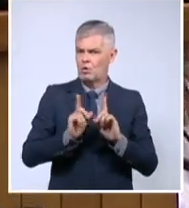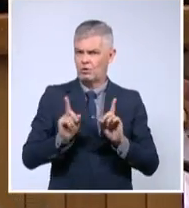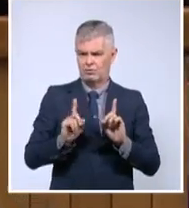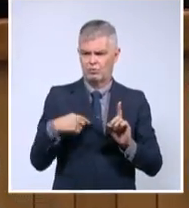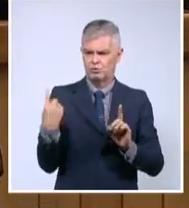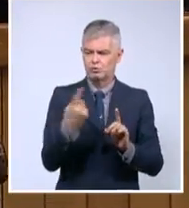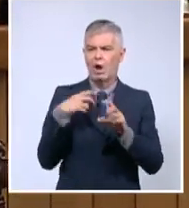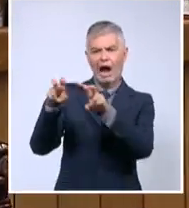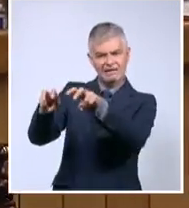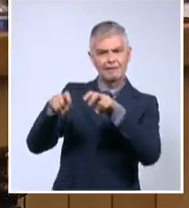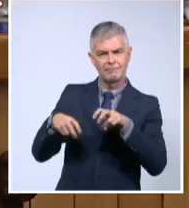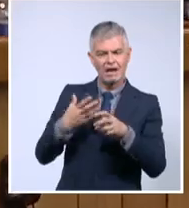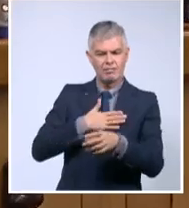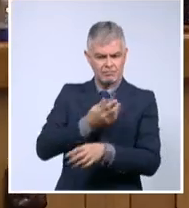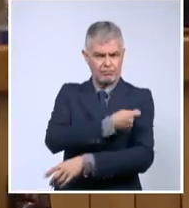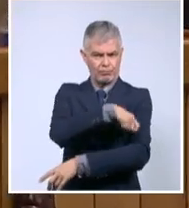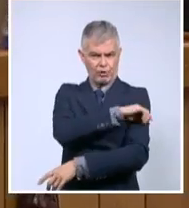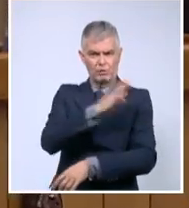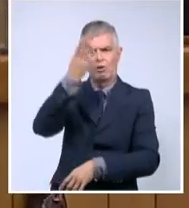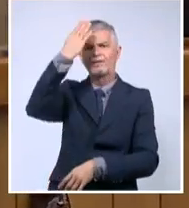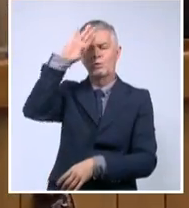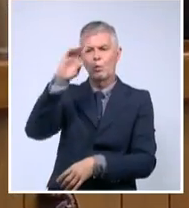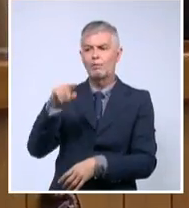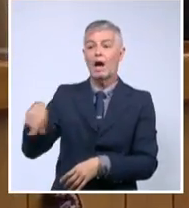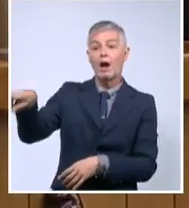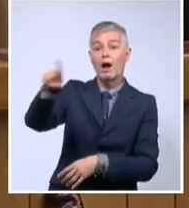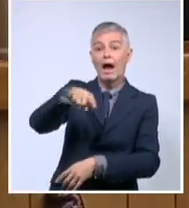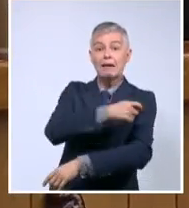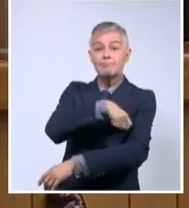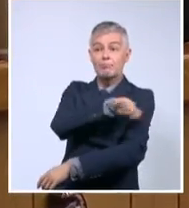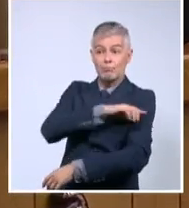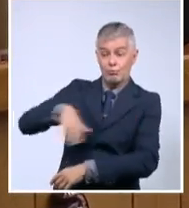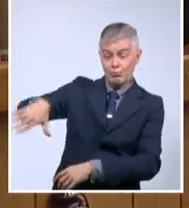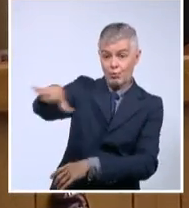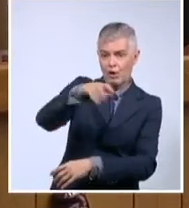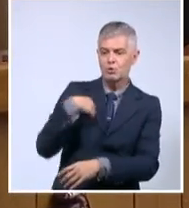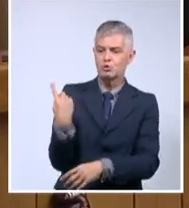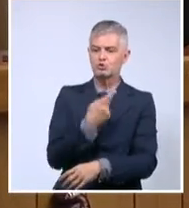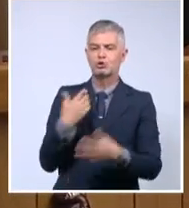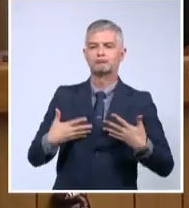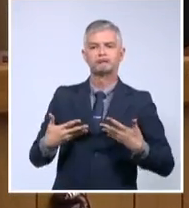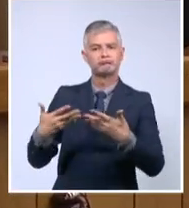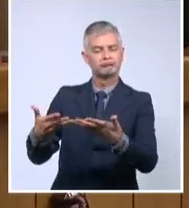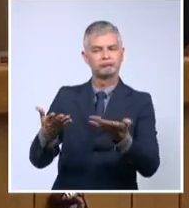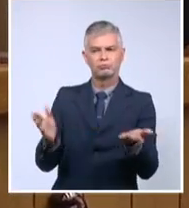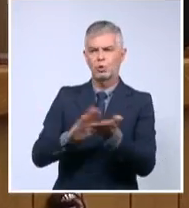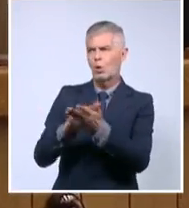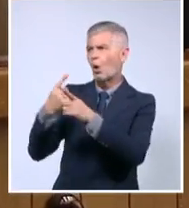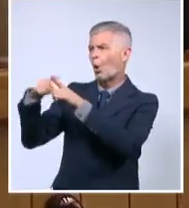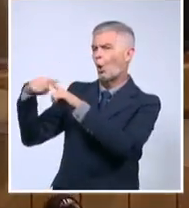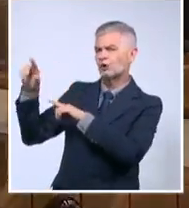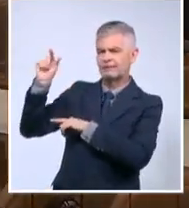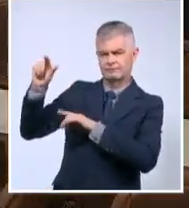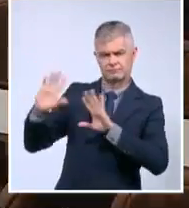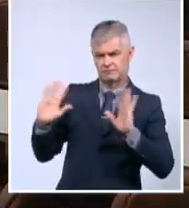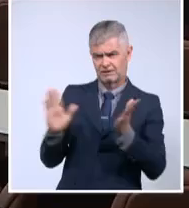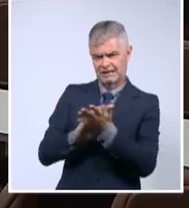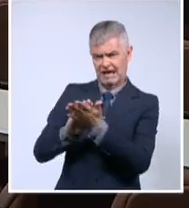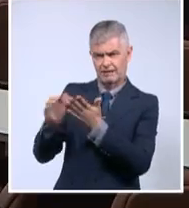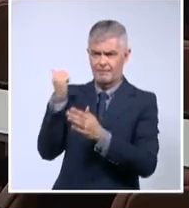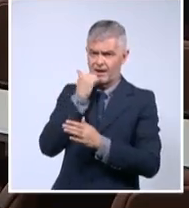asamblea del pueblo de Cuba y a sus demandas y a sus tiempos nos debemos, a nadie más.